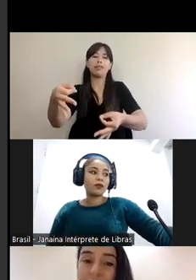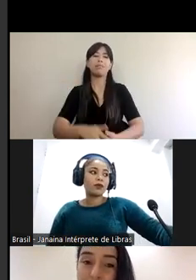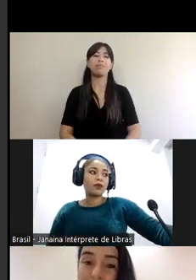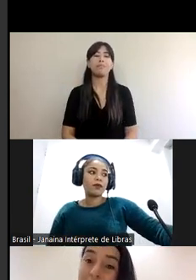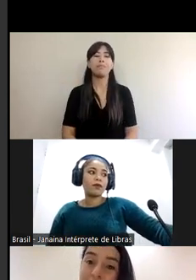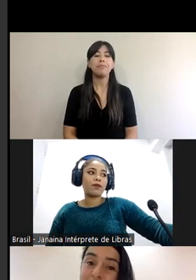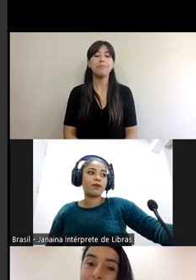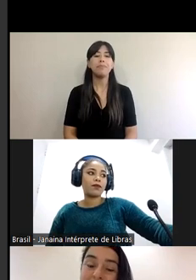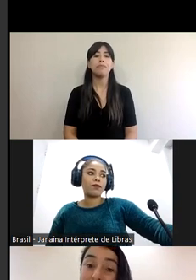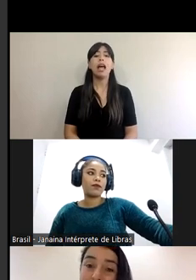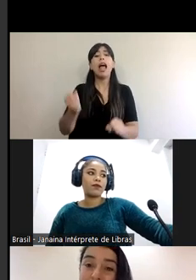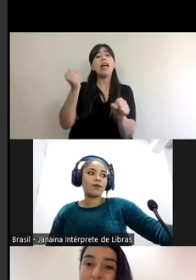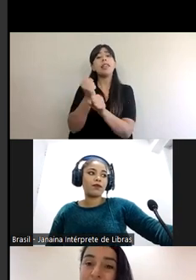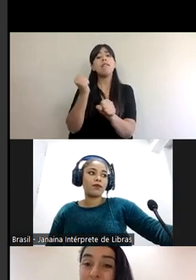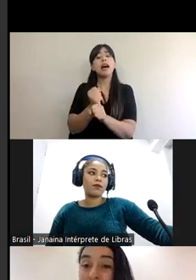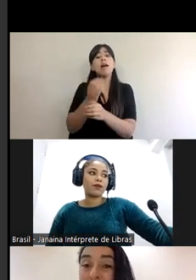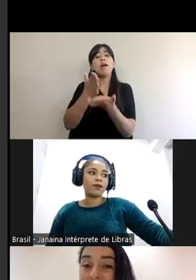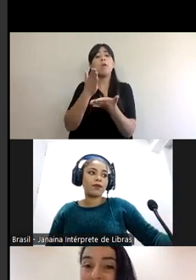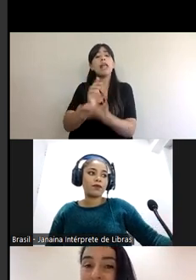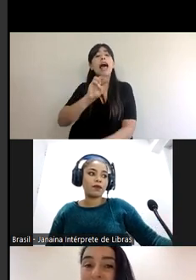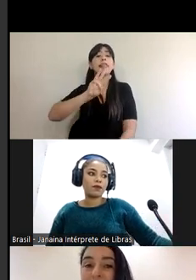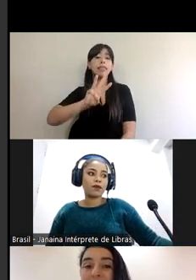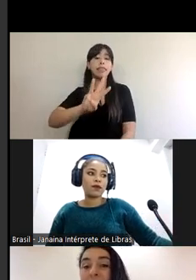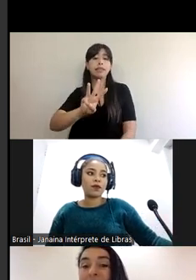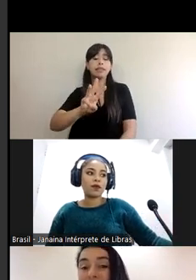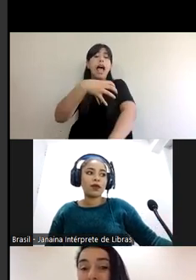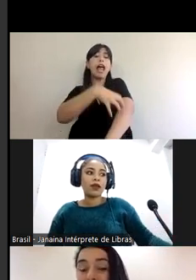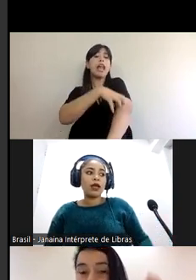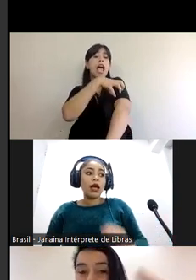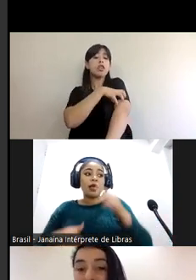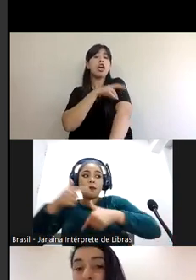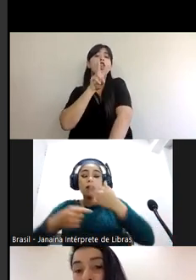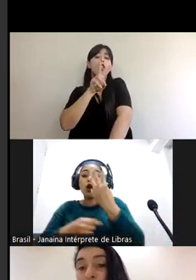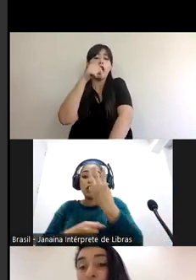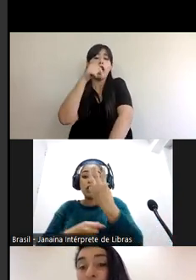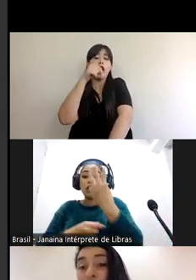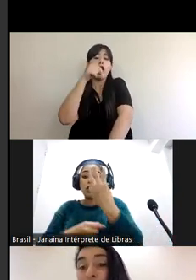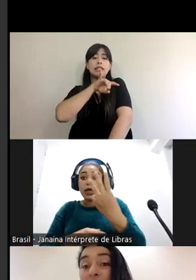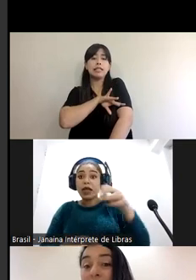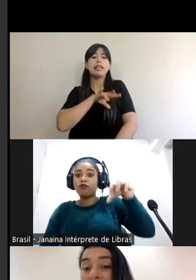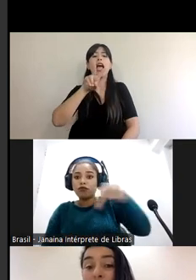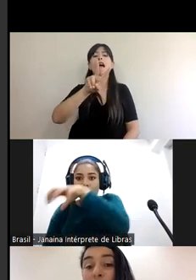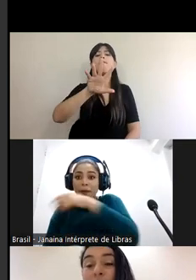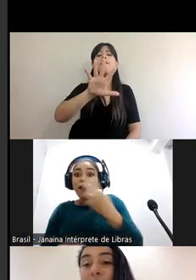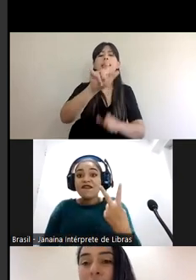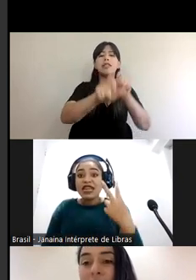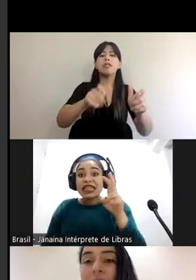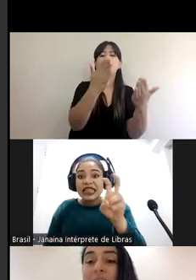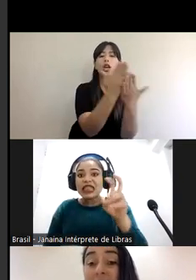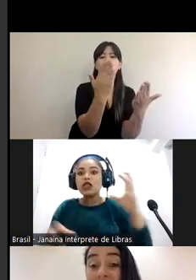Trabajamos con 3 colegios con estudiantes sordos en 2 regiones de Chile, 25 estudiantes, ahí están los números y los estudiantes con